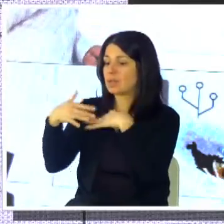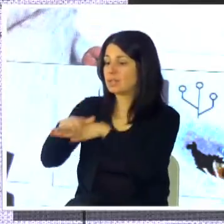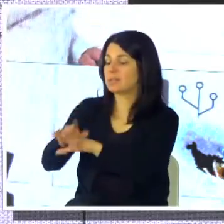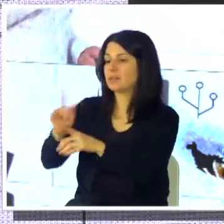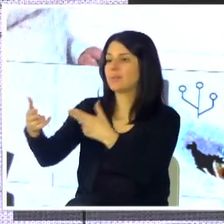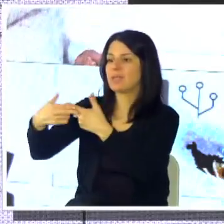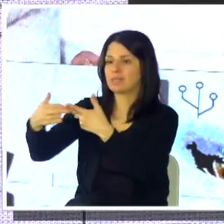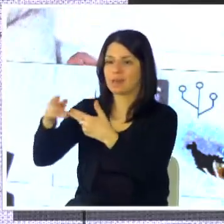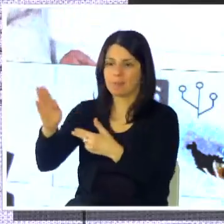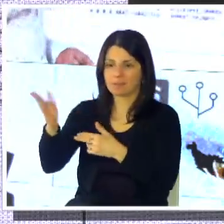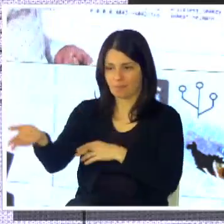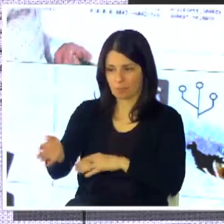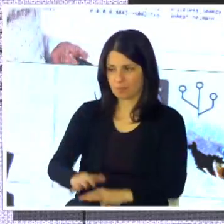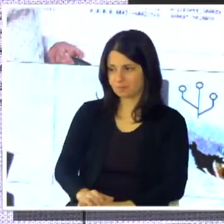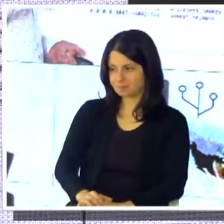plataforma.